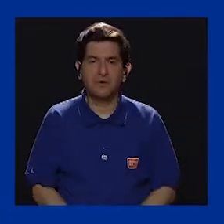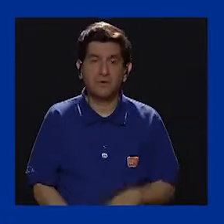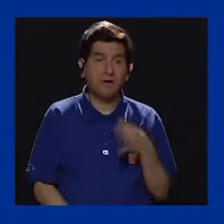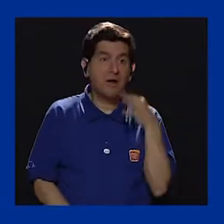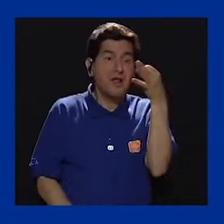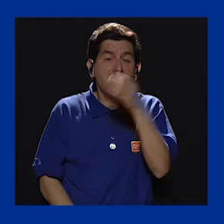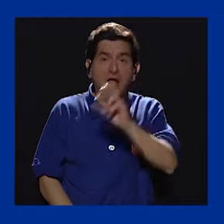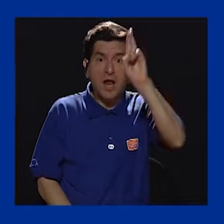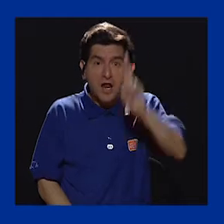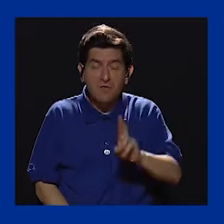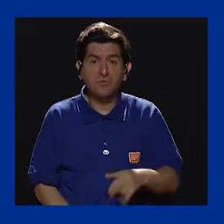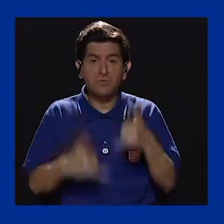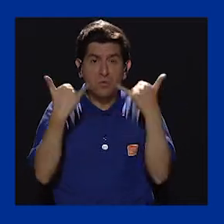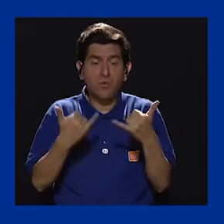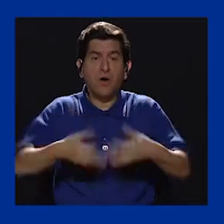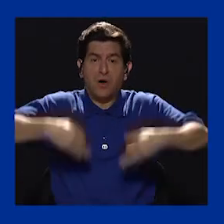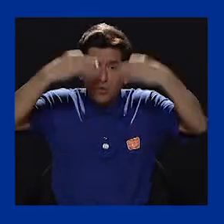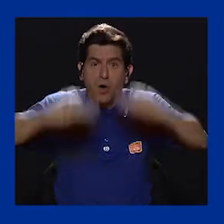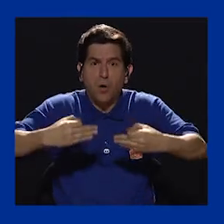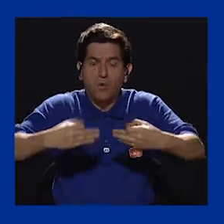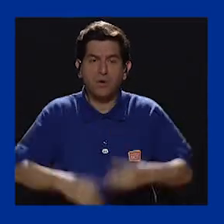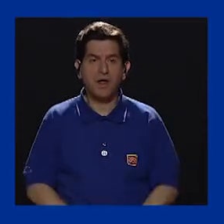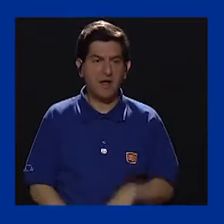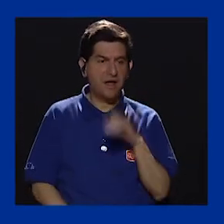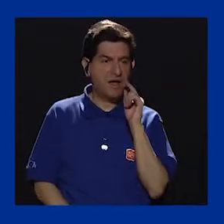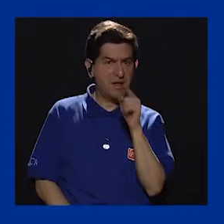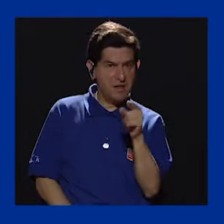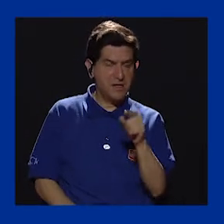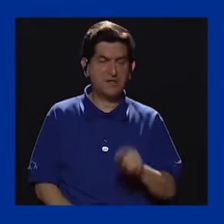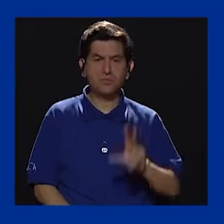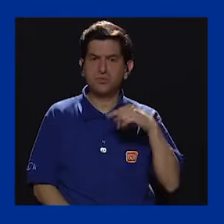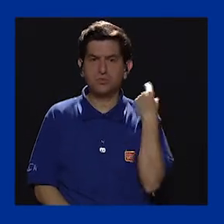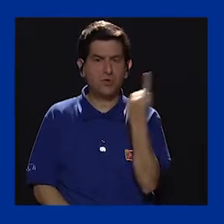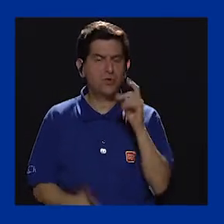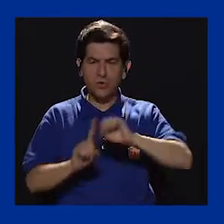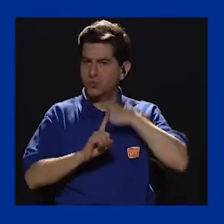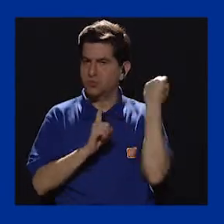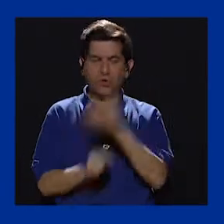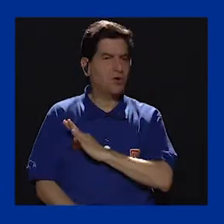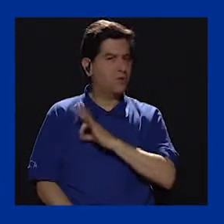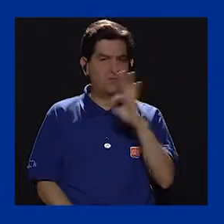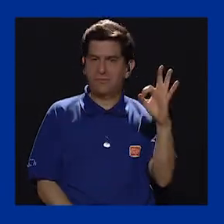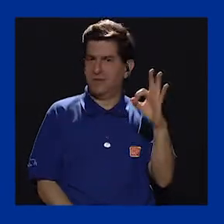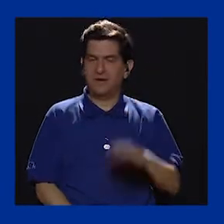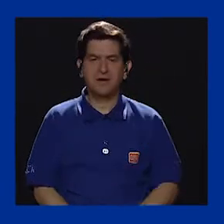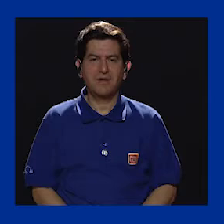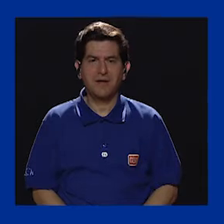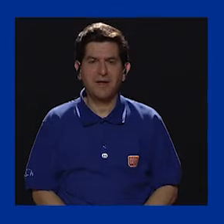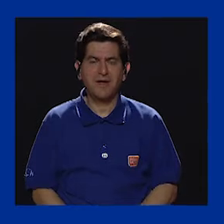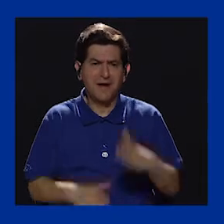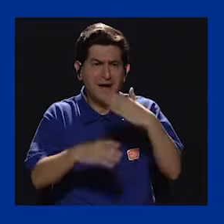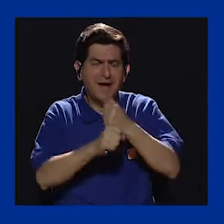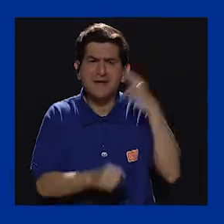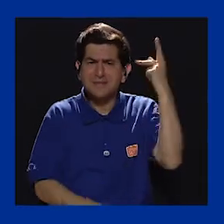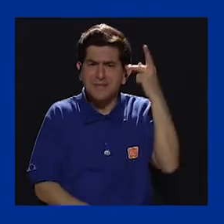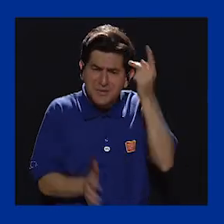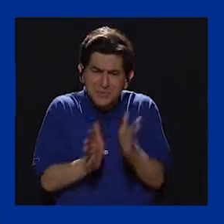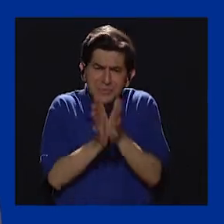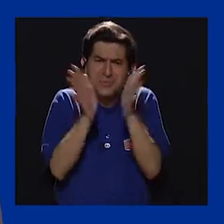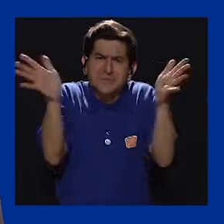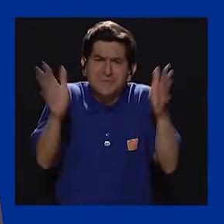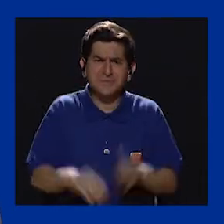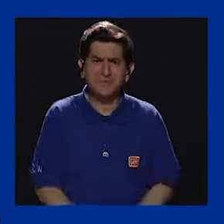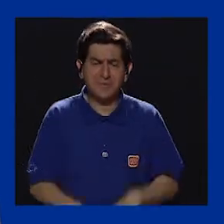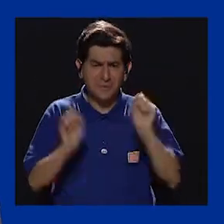de Costa Rica lo que está en juego, y esto no es solo un asunto de fe. La elaboración de políticas públicas